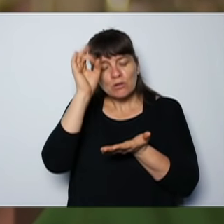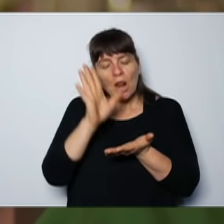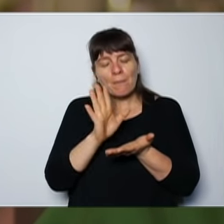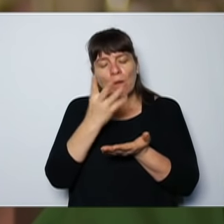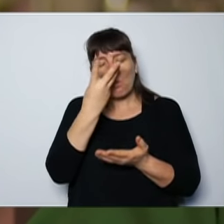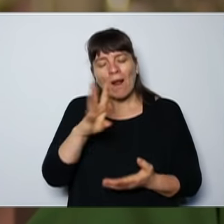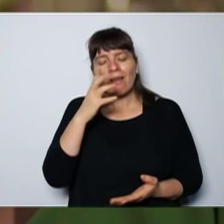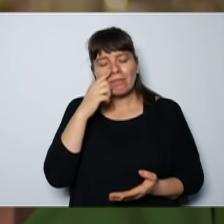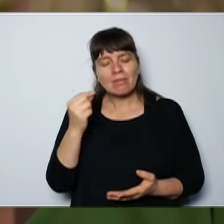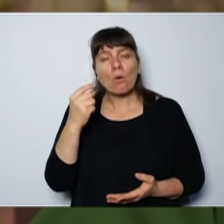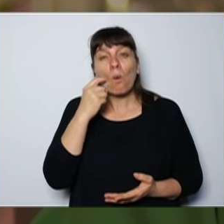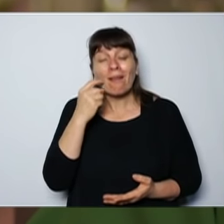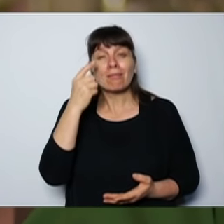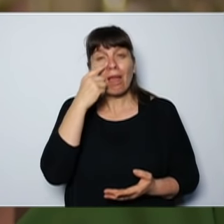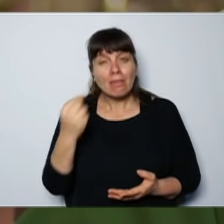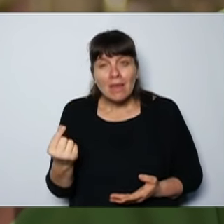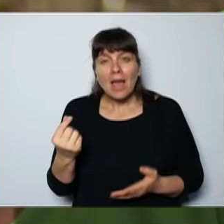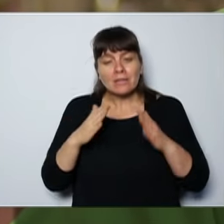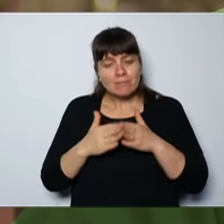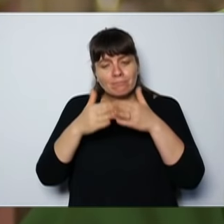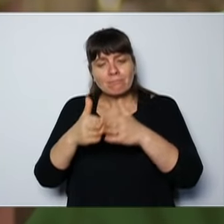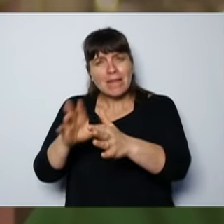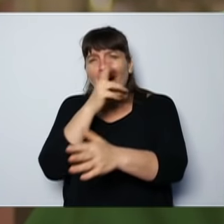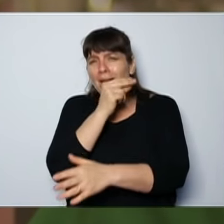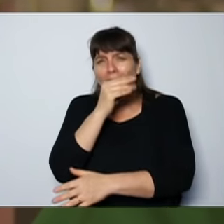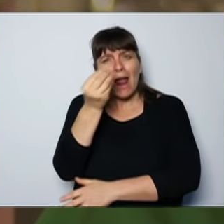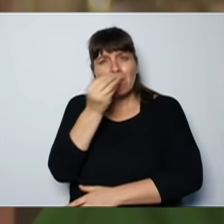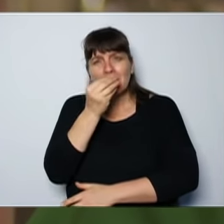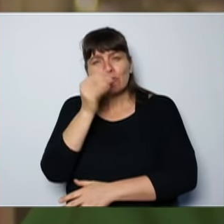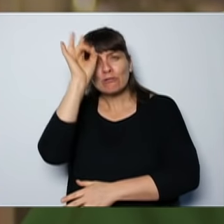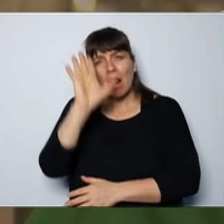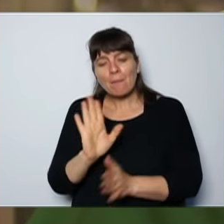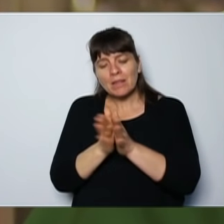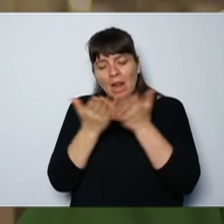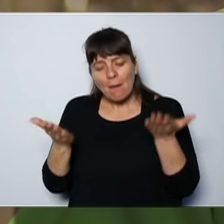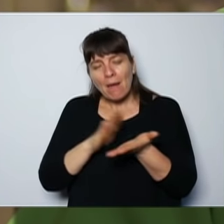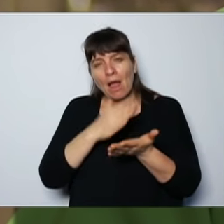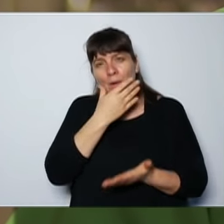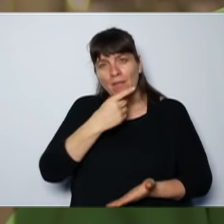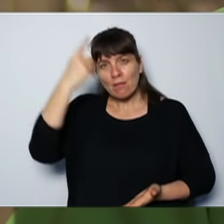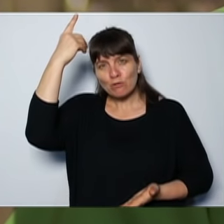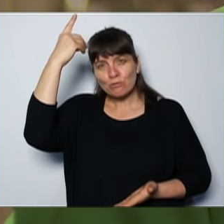Así que pasó 40 días náufrago y el alimento que tuvo fue la palabra de Dios.